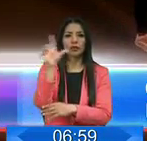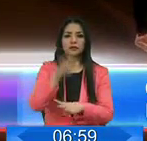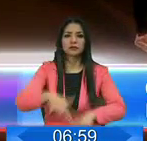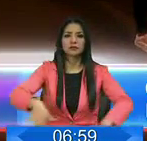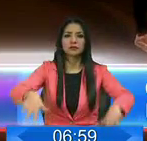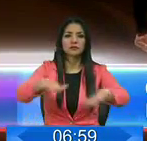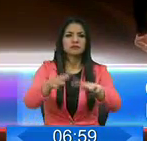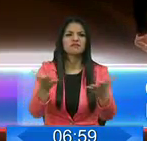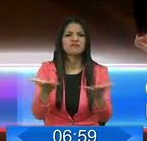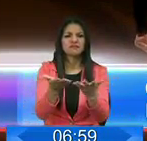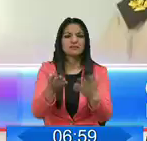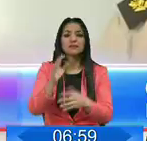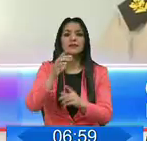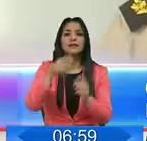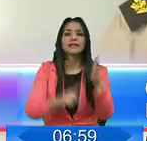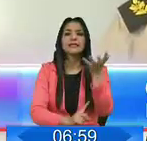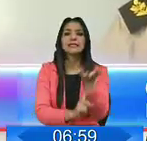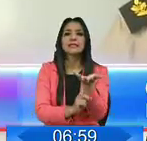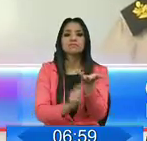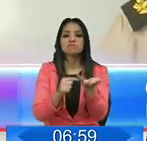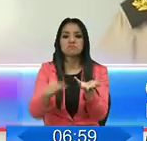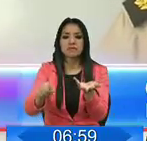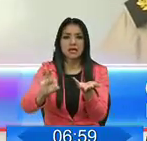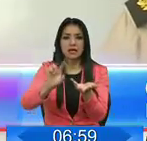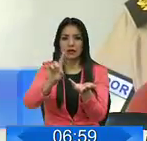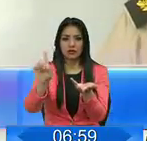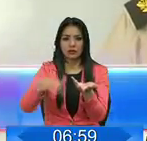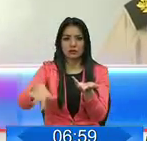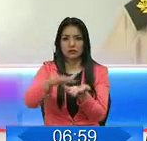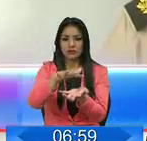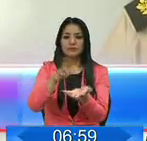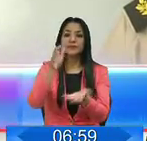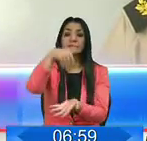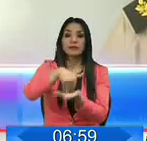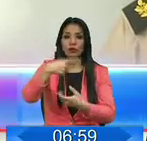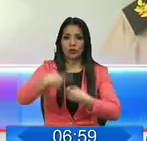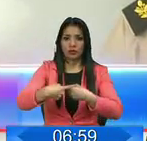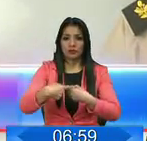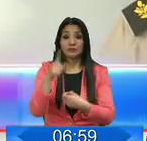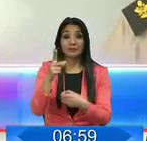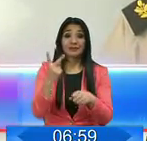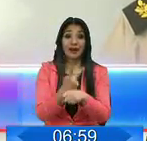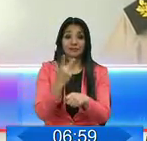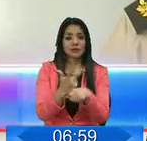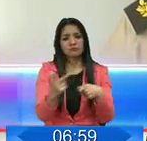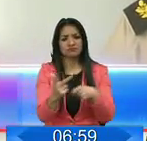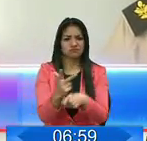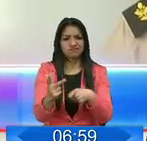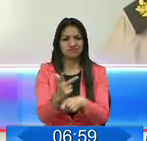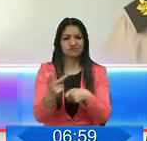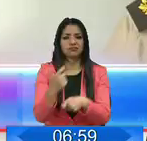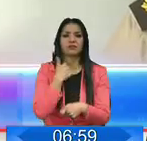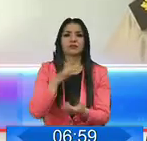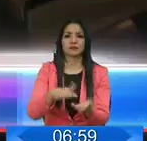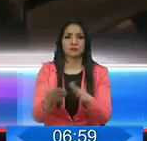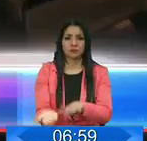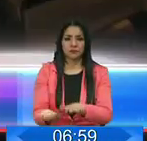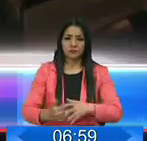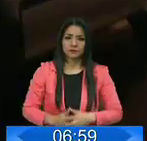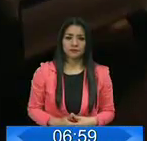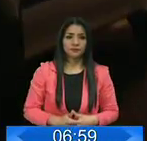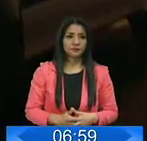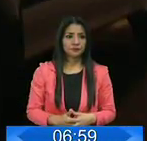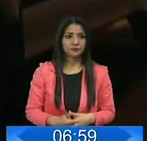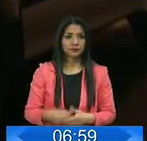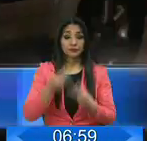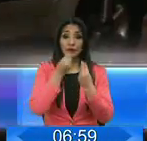centro de la capital. Se produce un forcejeo y recibe 3 heridas de arma blanca que lamentablemente le causaron la muerte. Una vez se informó del